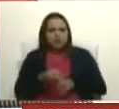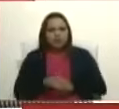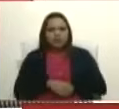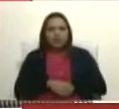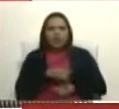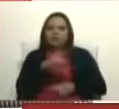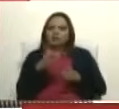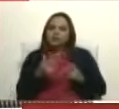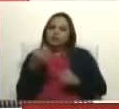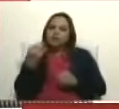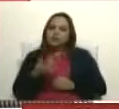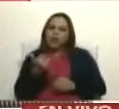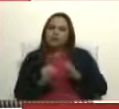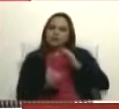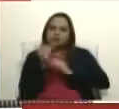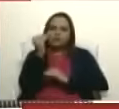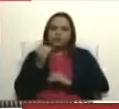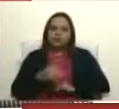números van a subir.